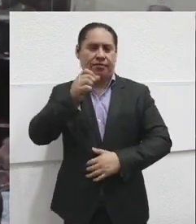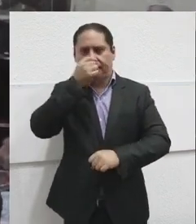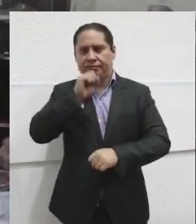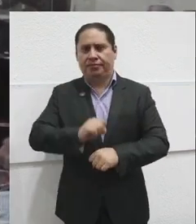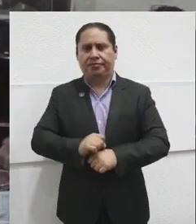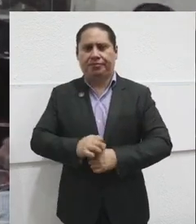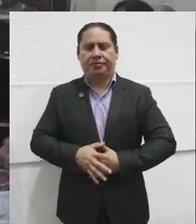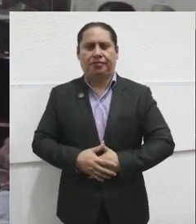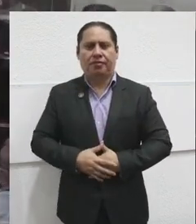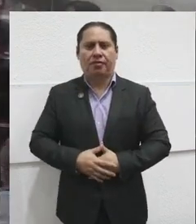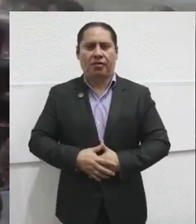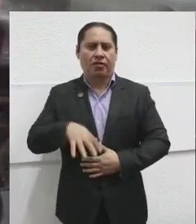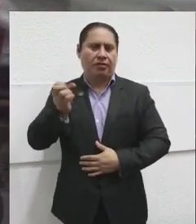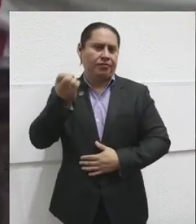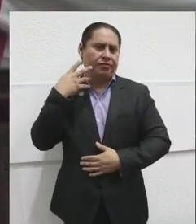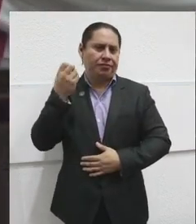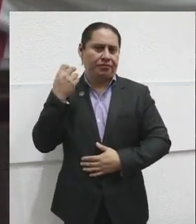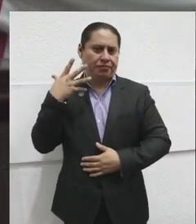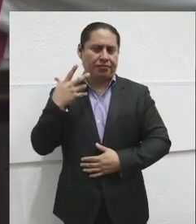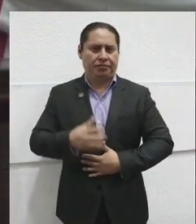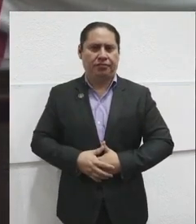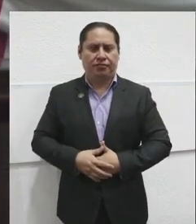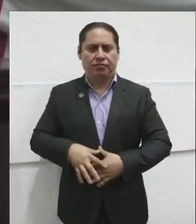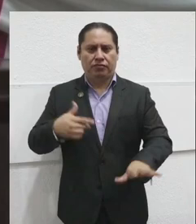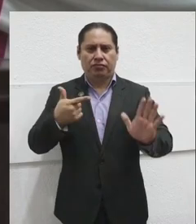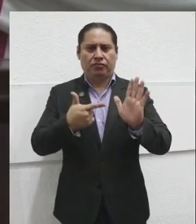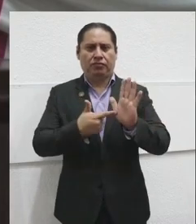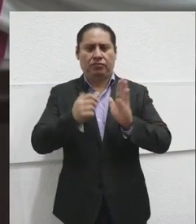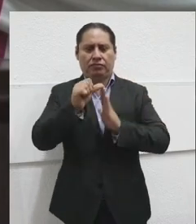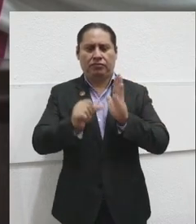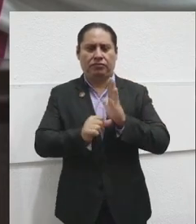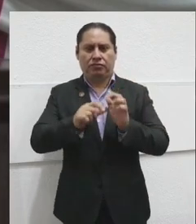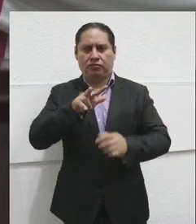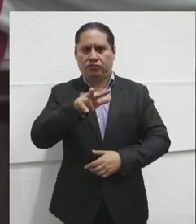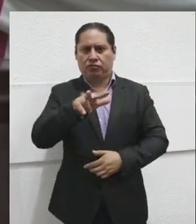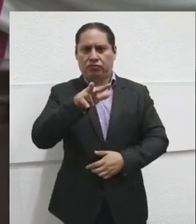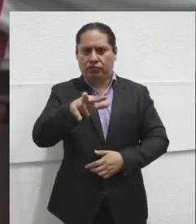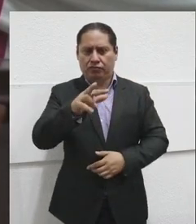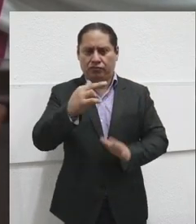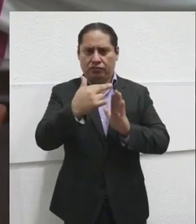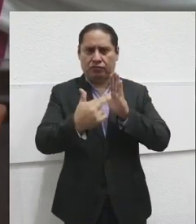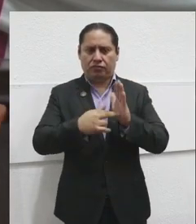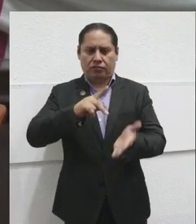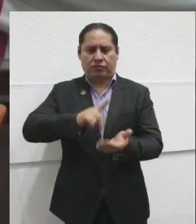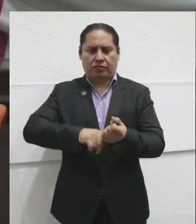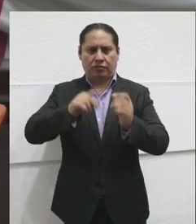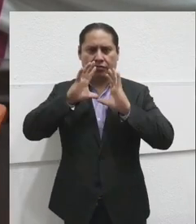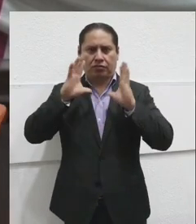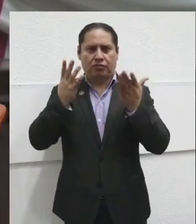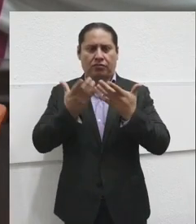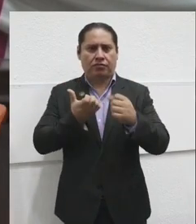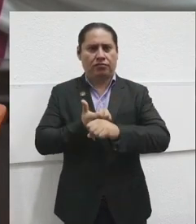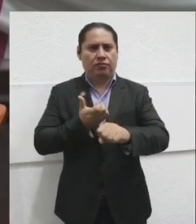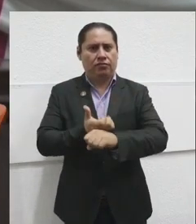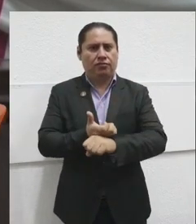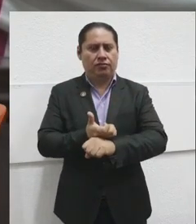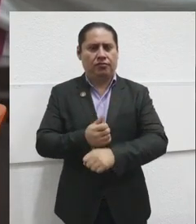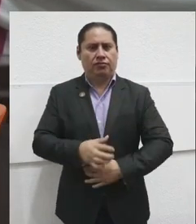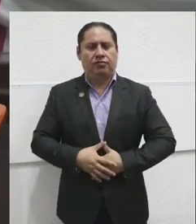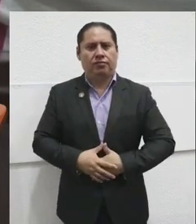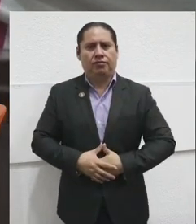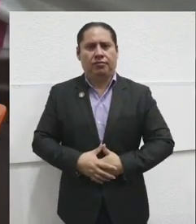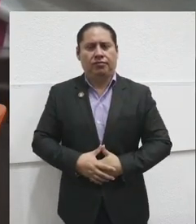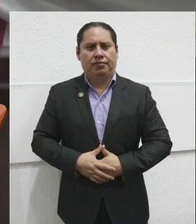Gracias, diputada secretaria. Honorable Asamblea, con fundamento en el artículo 18 del reglamento interior de